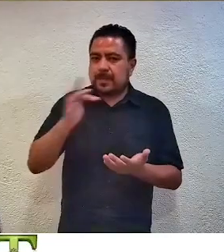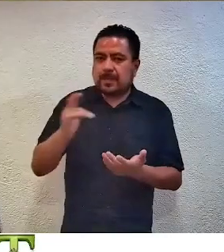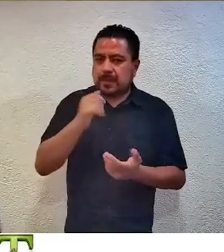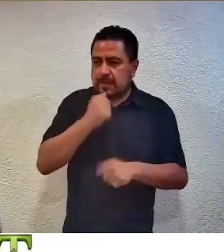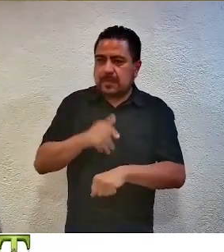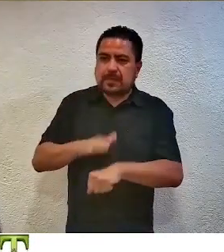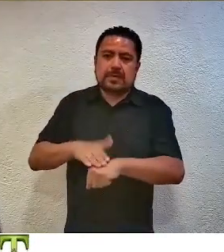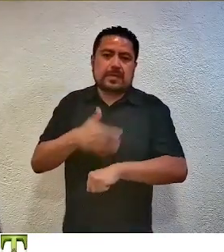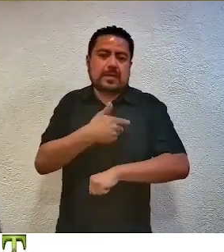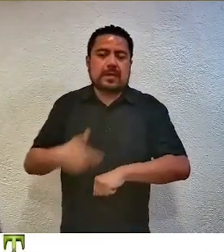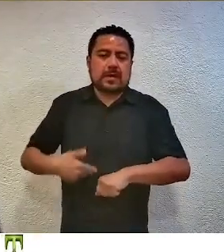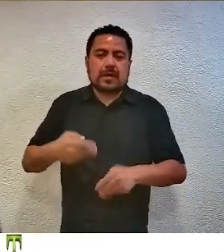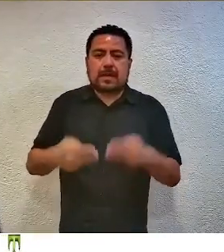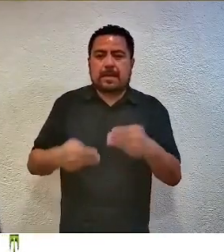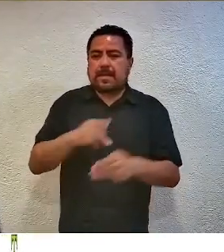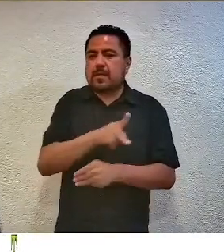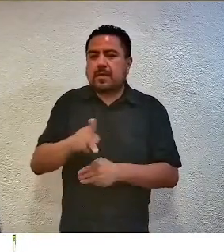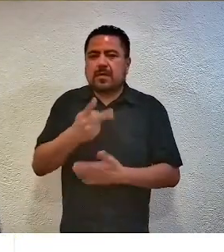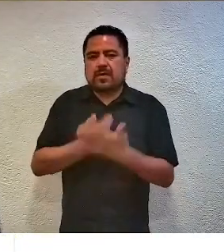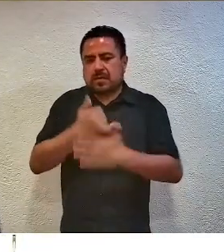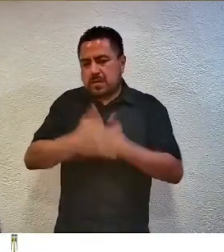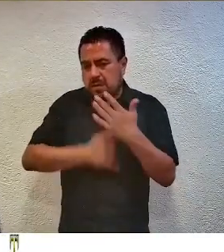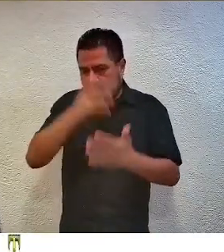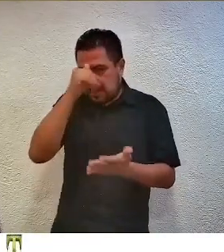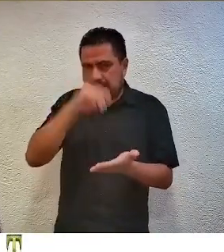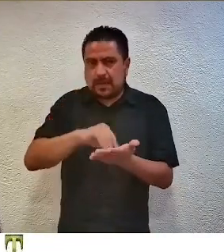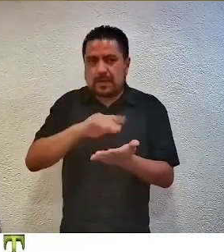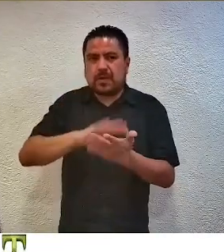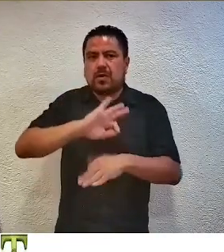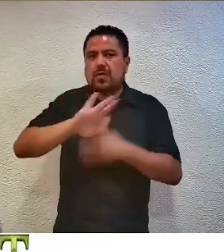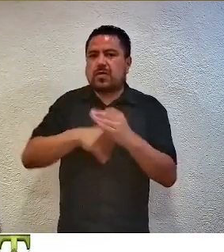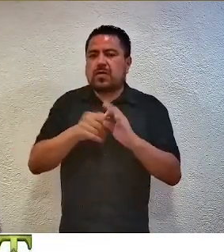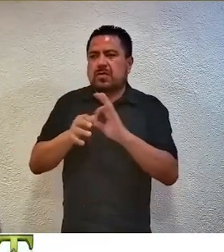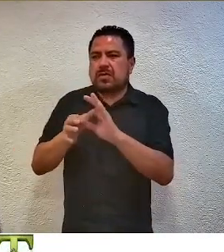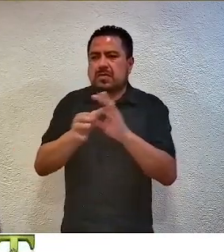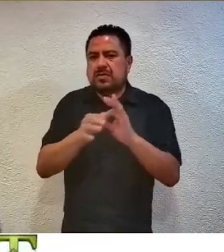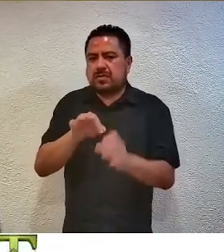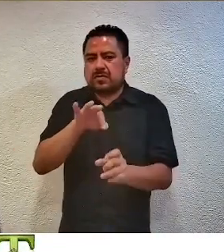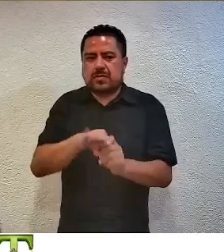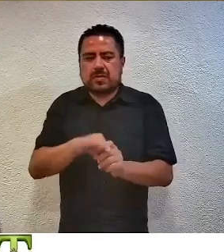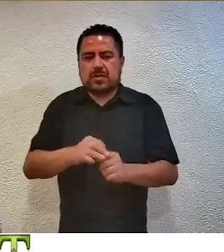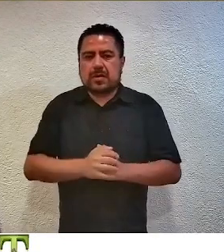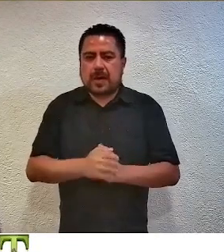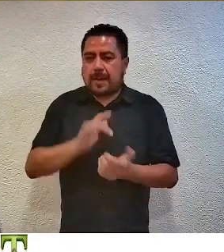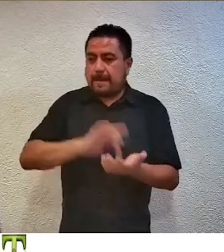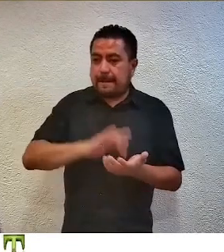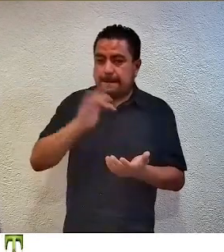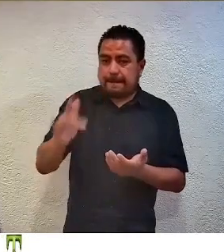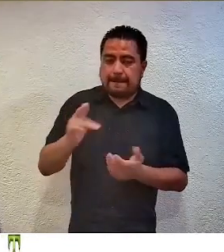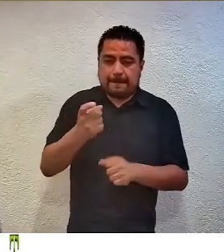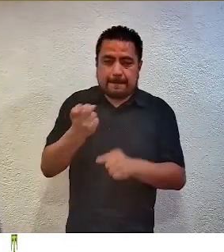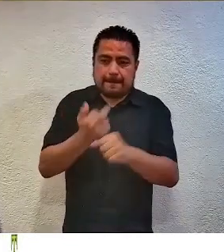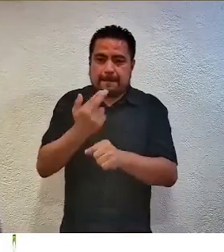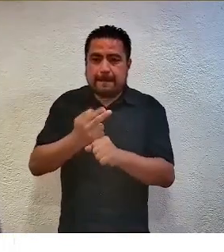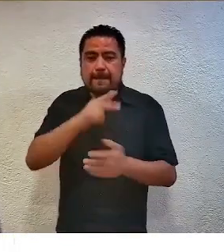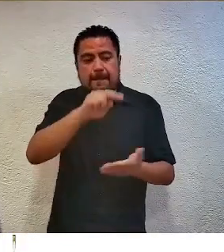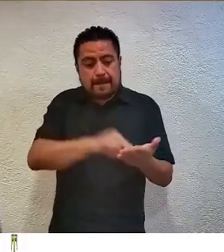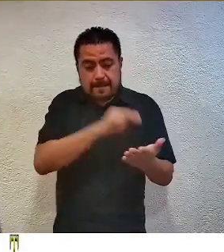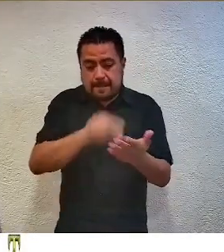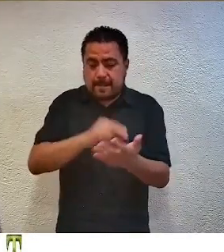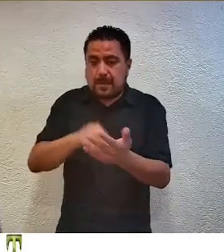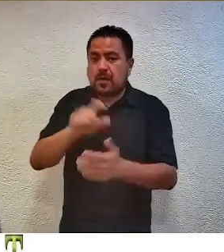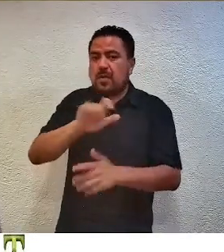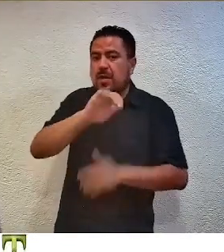Magistrada Presidenta, magistradas, magistrado, el proyecto de resolución fue aprobado por unanimidad de votos. Gracias, secretario. Sírvase recabar las firmas a